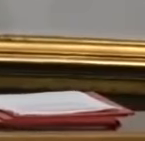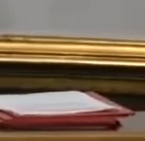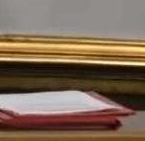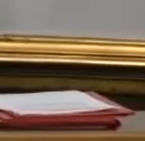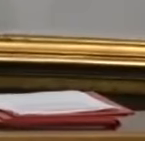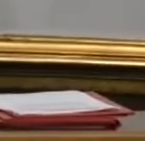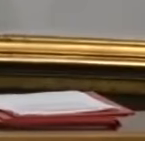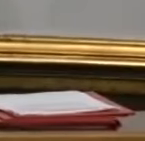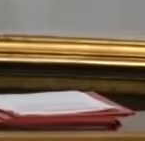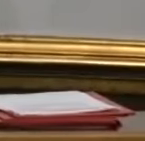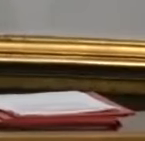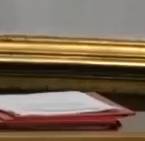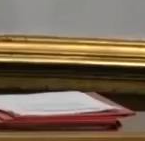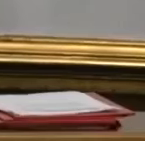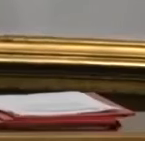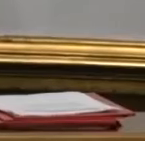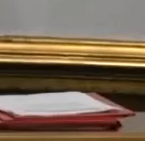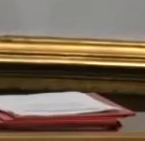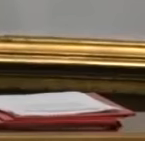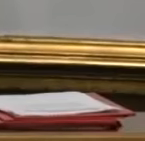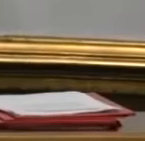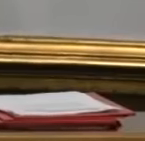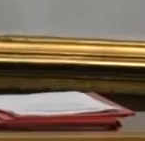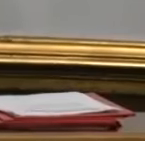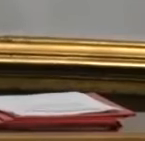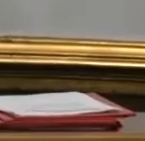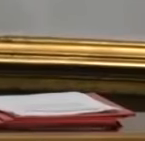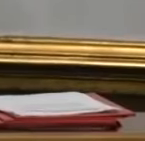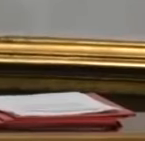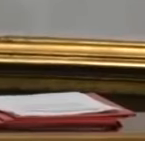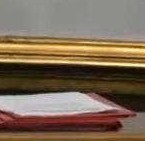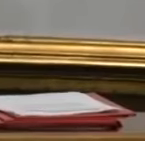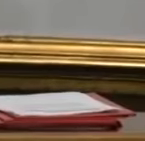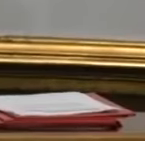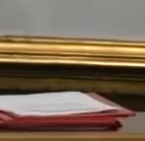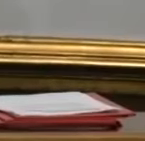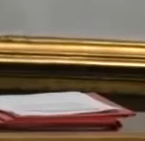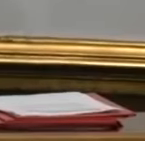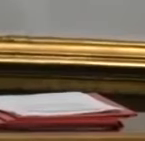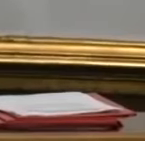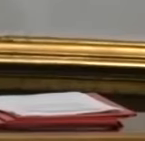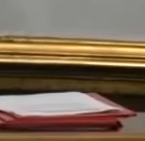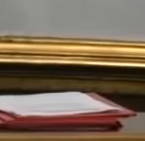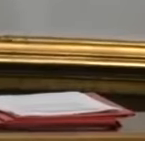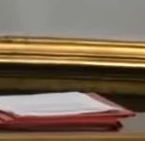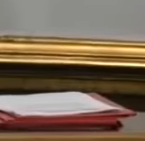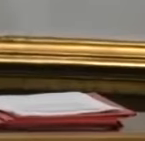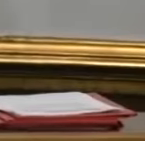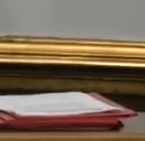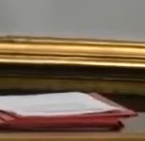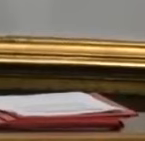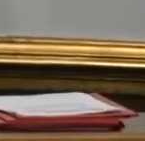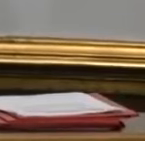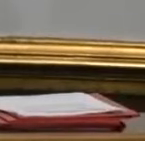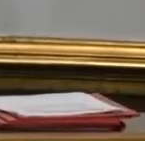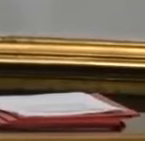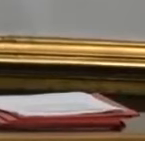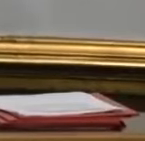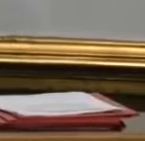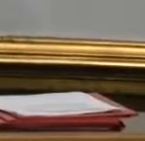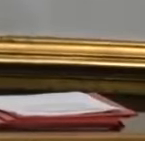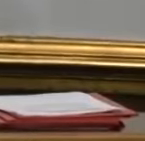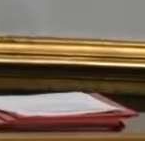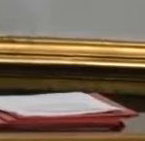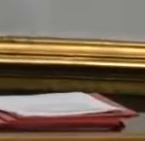en el artículo 203 de la Constitución de la República Bolivariana de Venezuela. Gracias, diputadas.